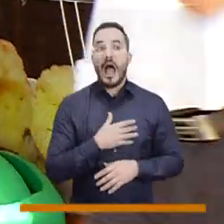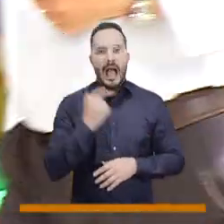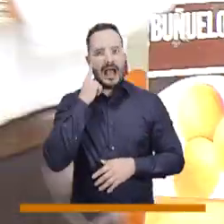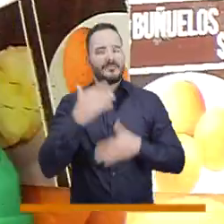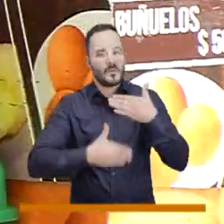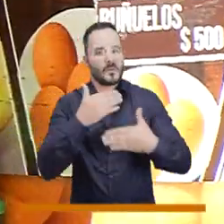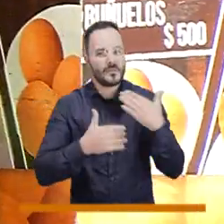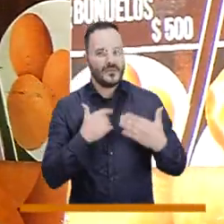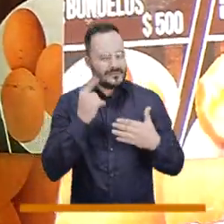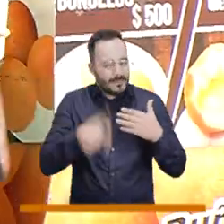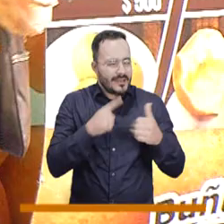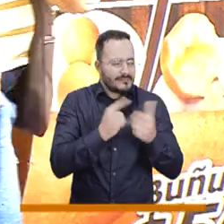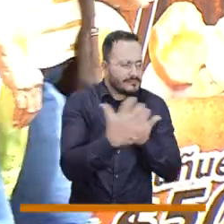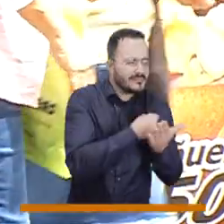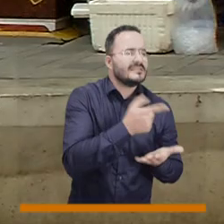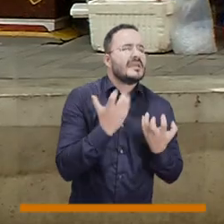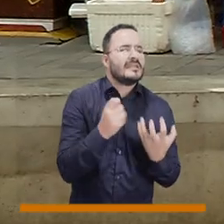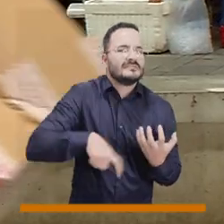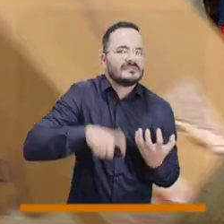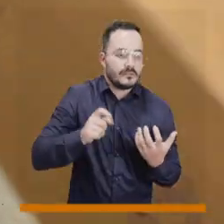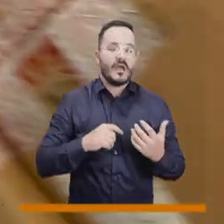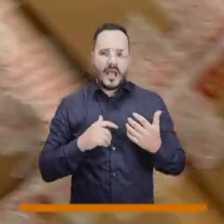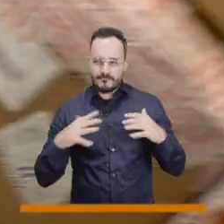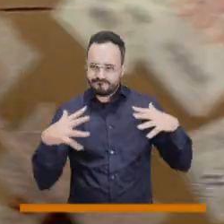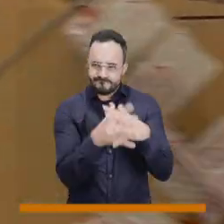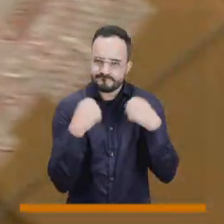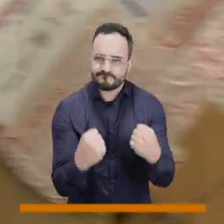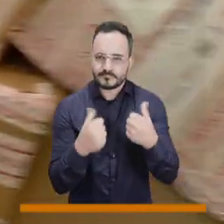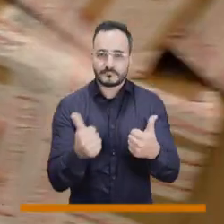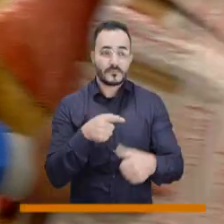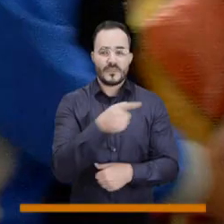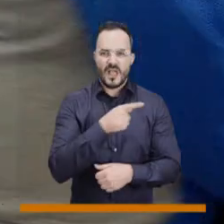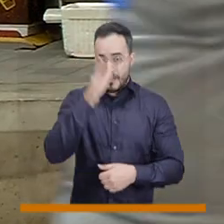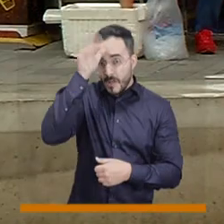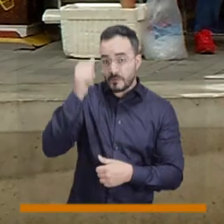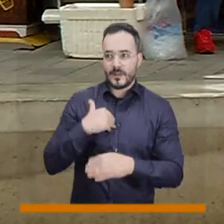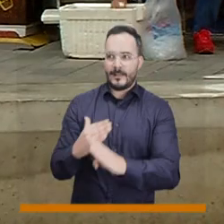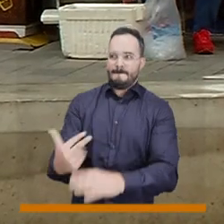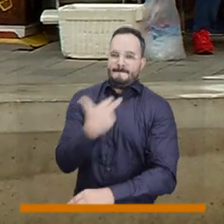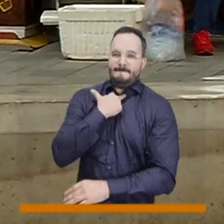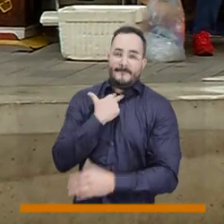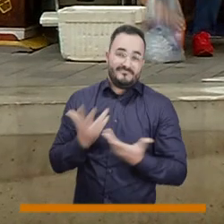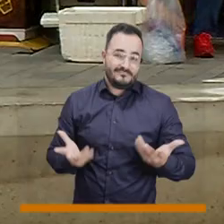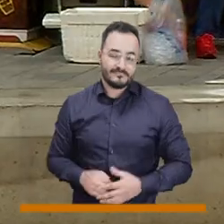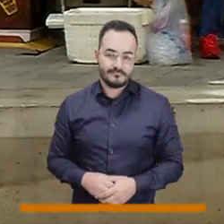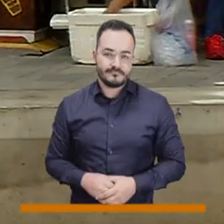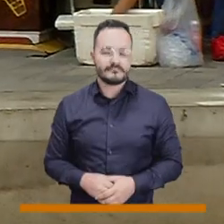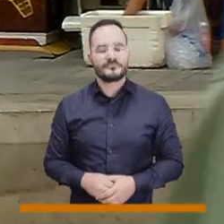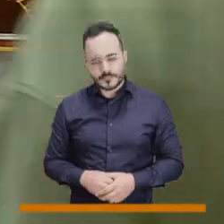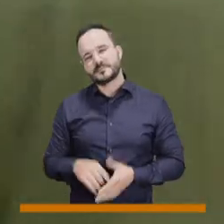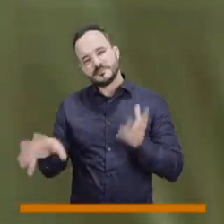Medellín para que el ciudadano viva tranquilo? Posiblemente con esa integración vamos a vivir mucho mejor y el delincuente la va a tener muy difícil en la ciudad de Medellín. Y sobre